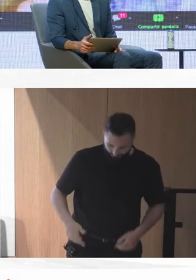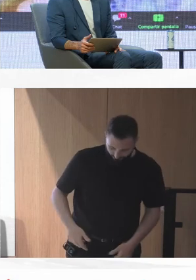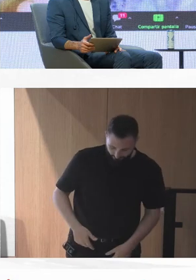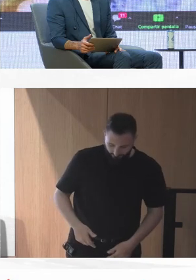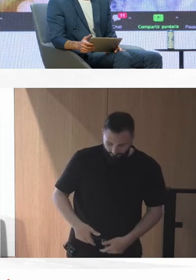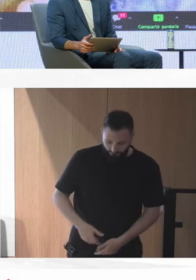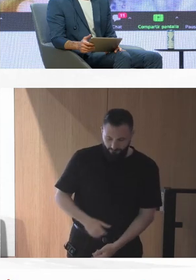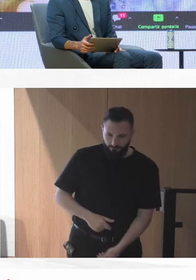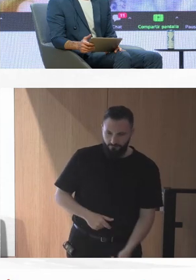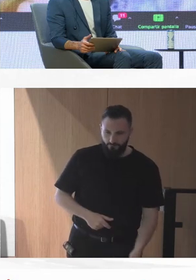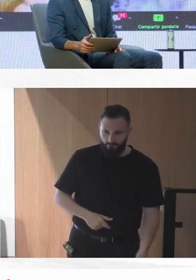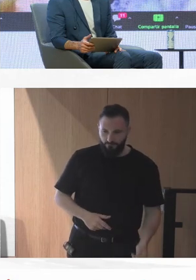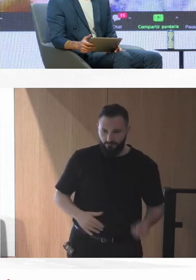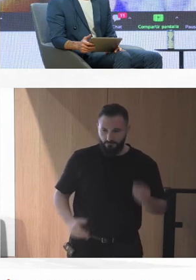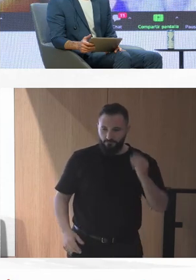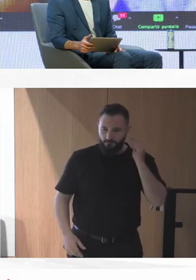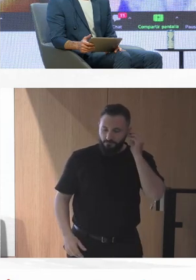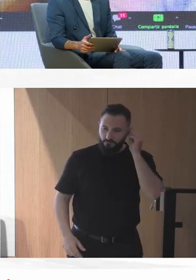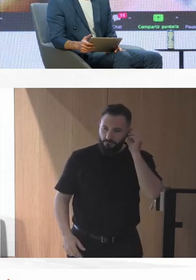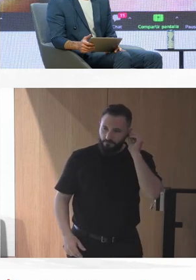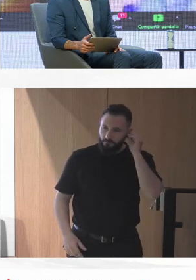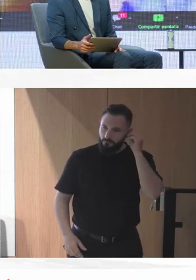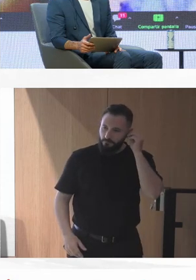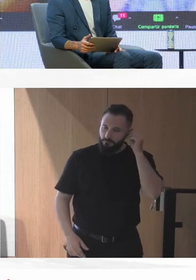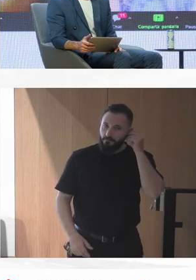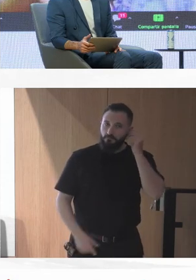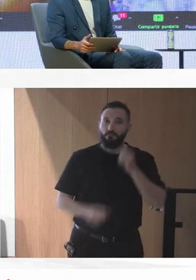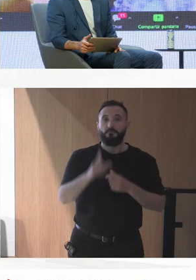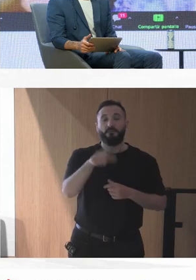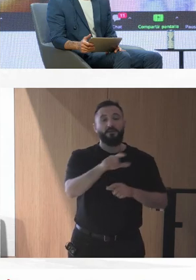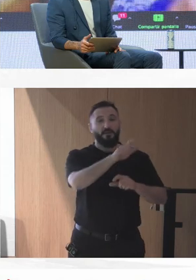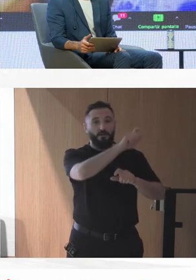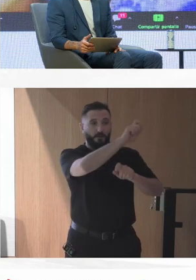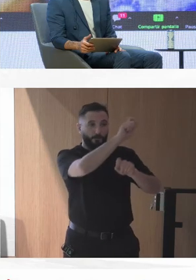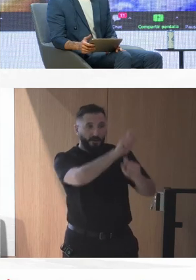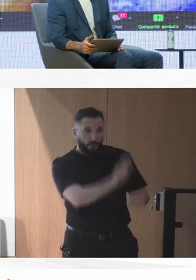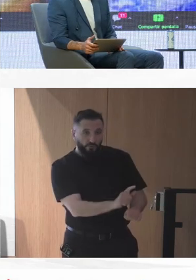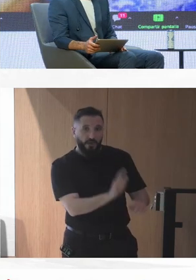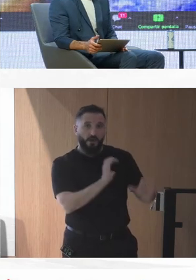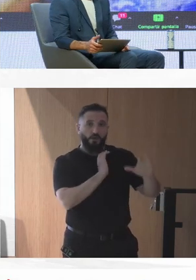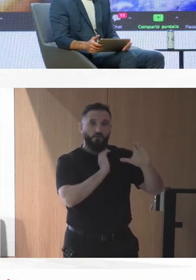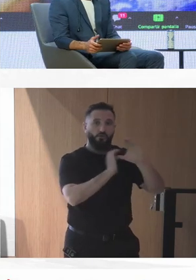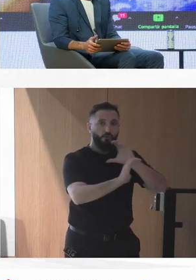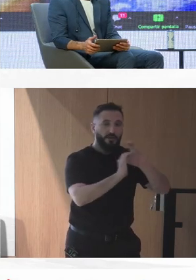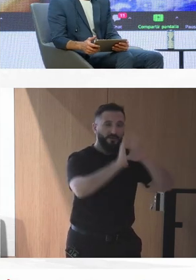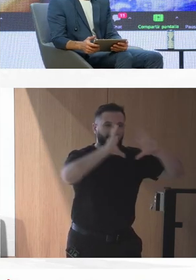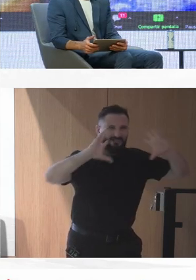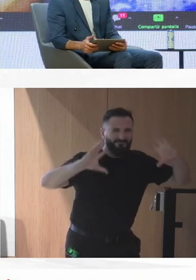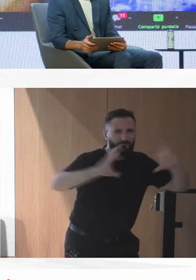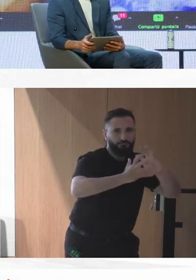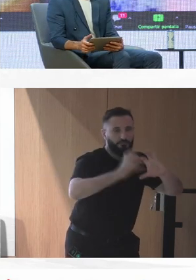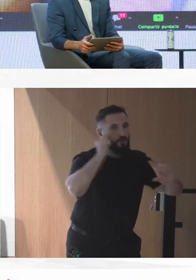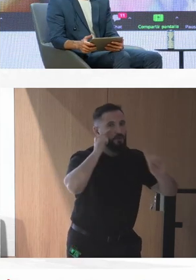las preguntas y las comunicaciones con el fin de hacer que la traducción fuese más sencilla.